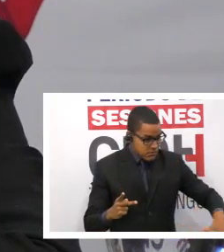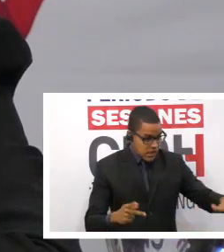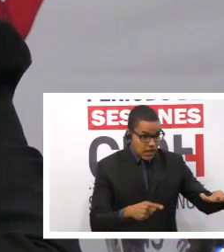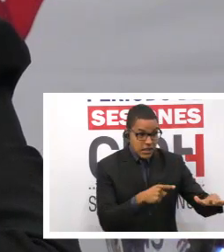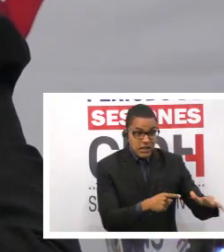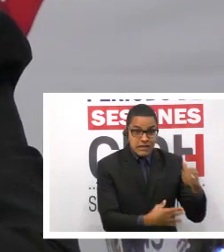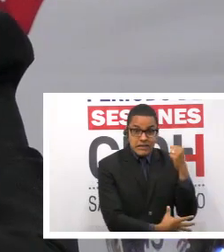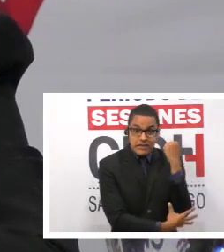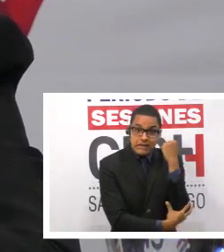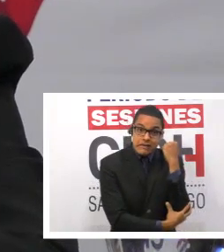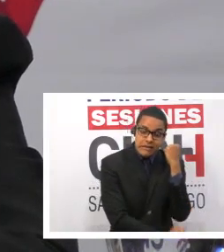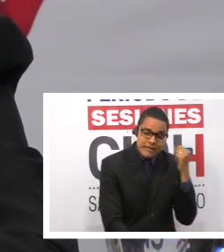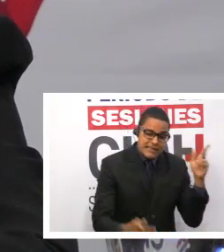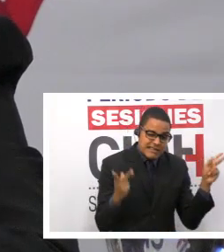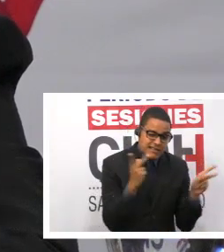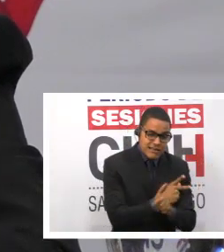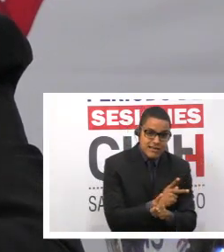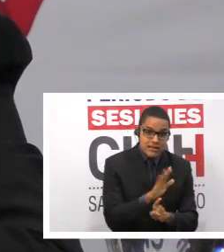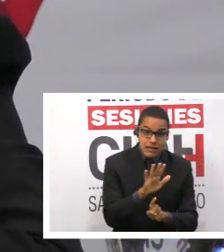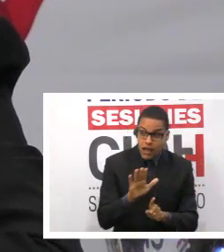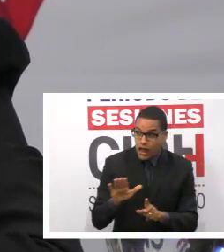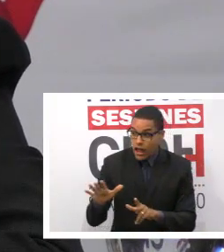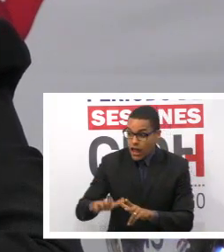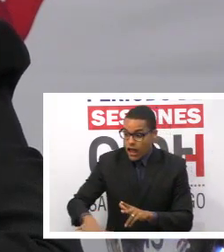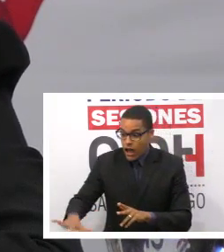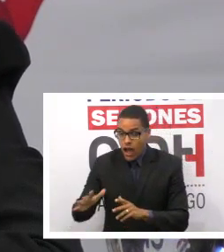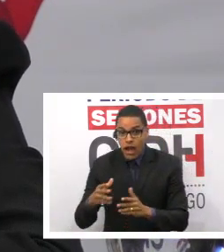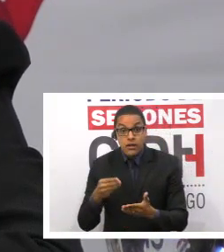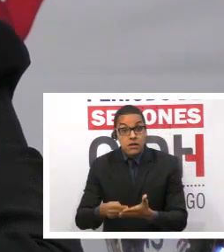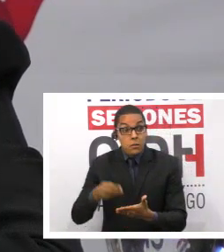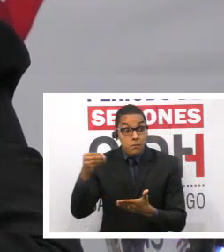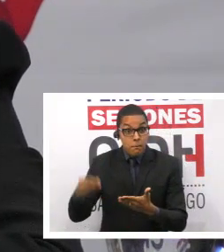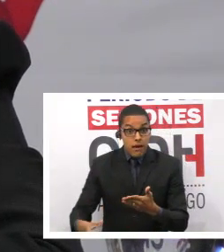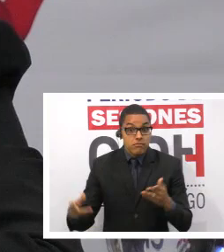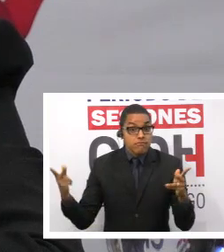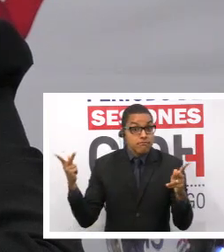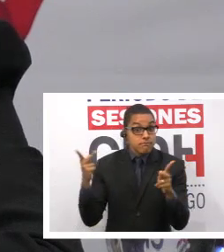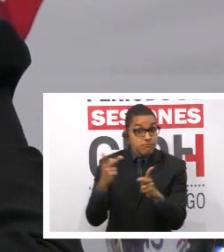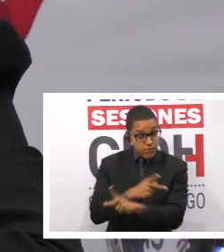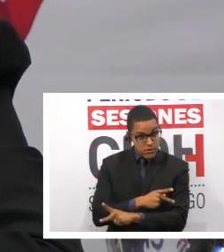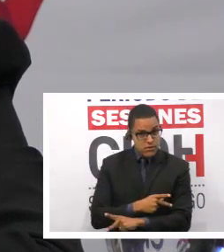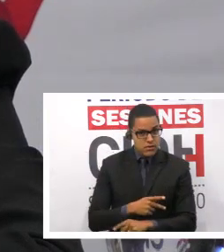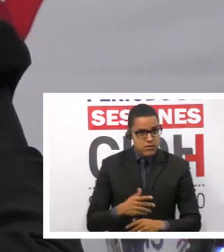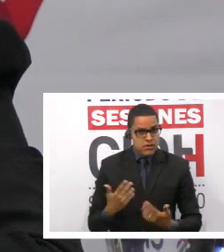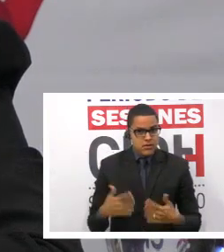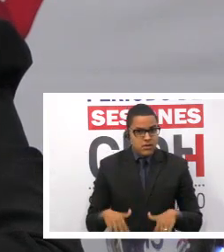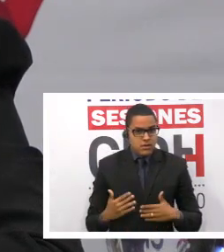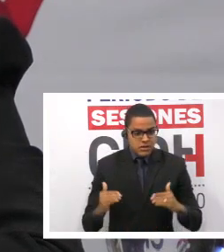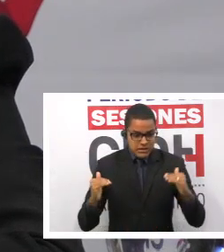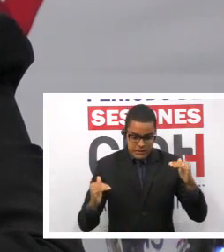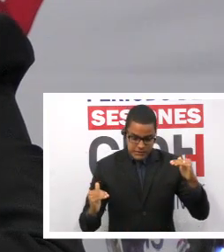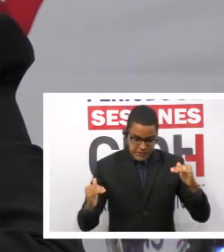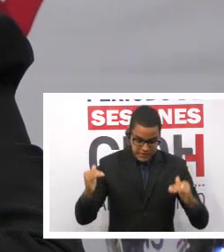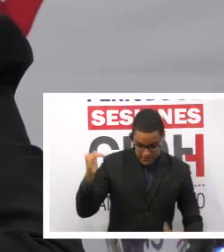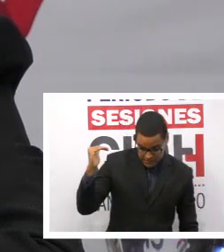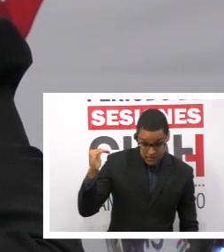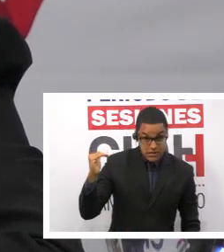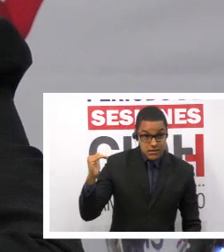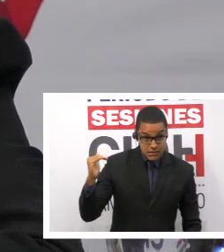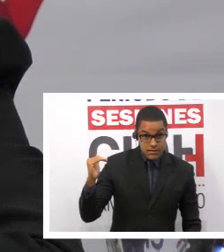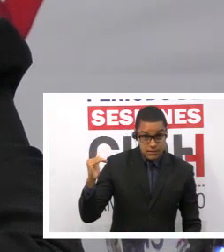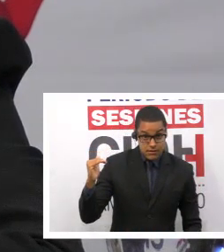es muy representativo de estos grandes grandes desigualdades que existen entre los que tienen y los que no tienen creo